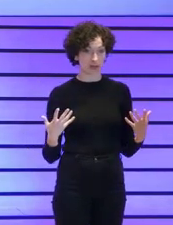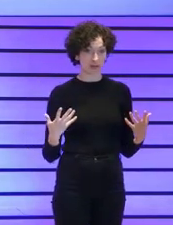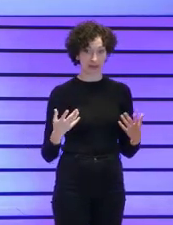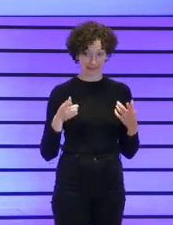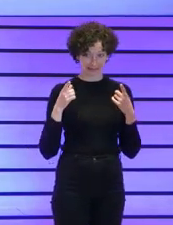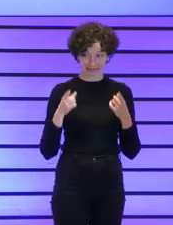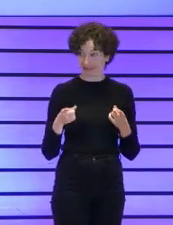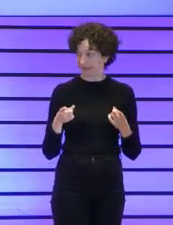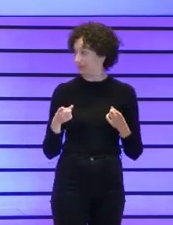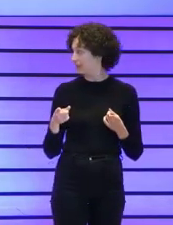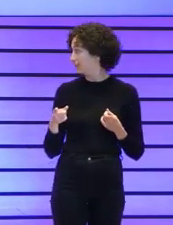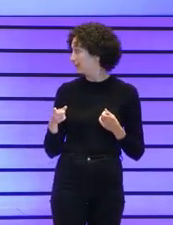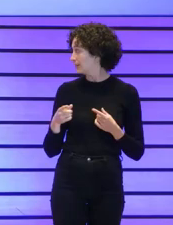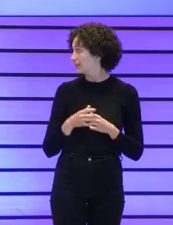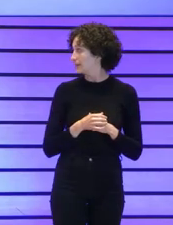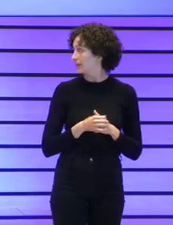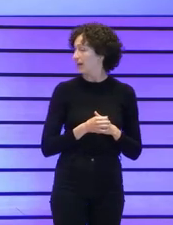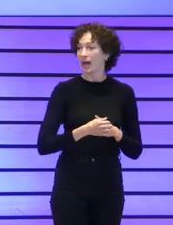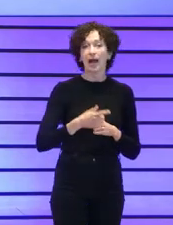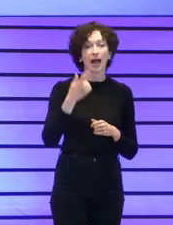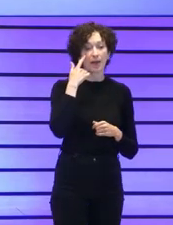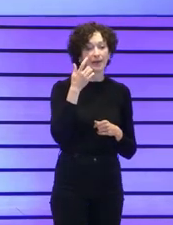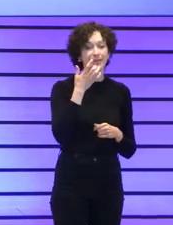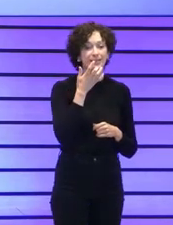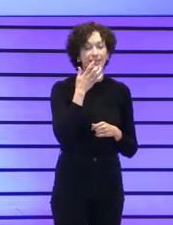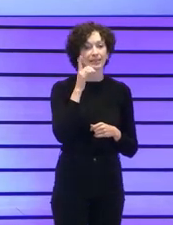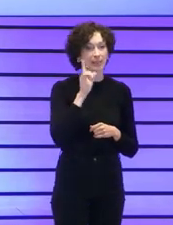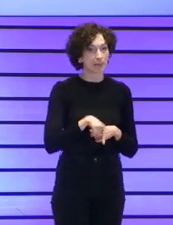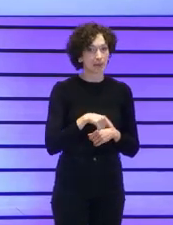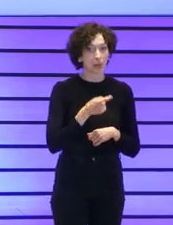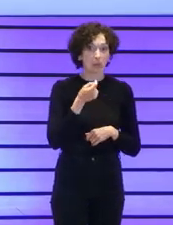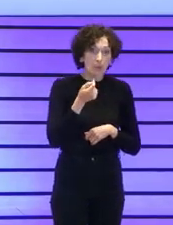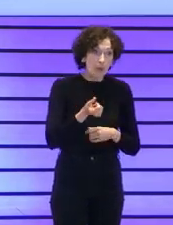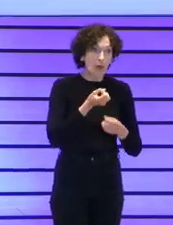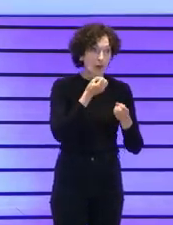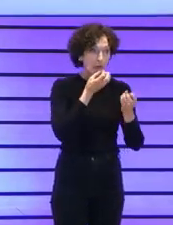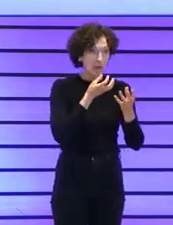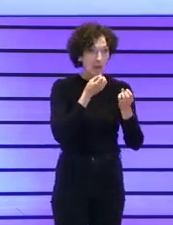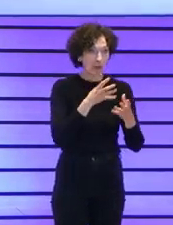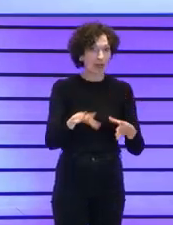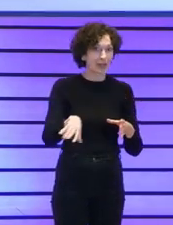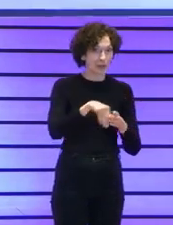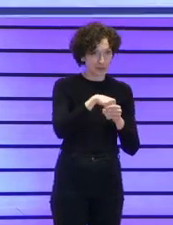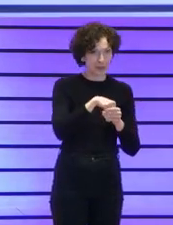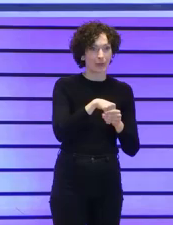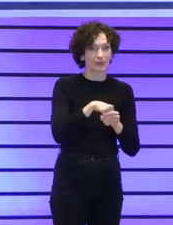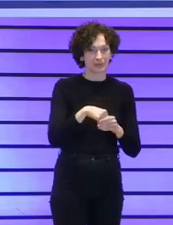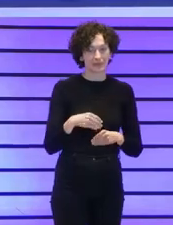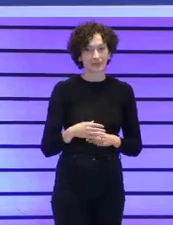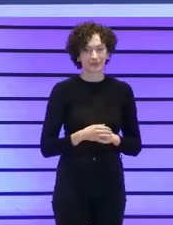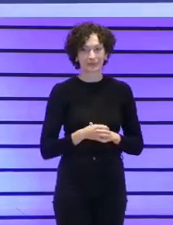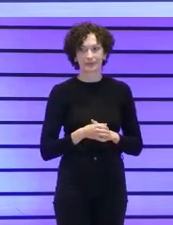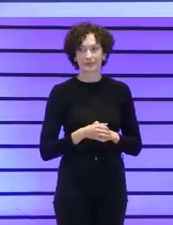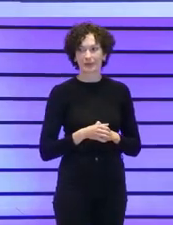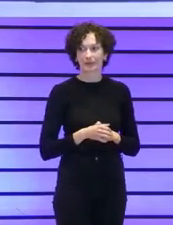Ese. Pues vamos a ver si hoy también os damos un poquito, ¿eh? Un poquito de inclusión.